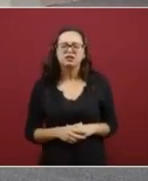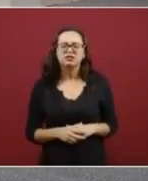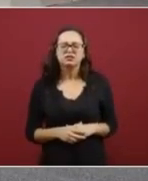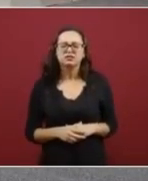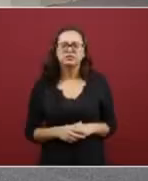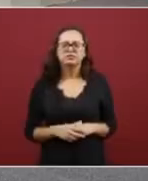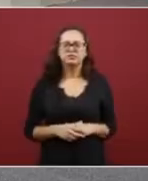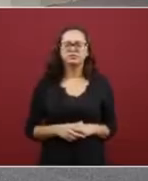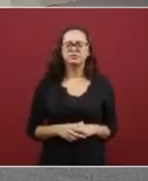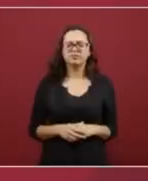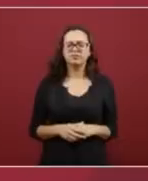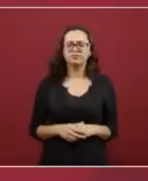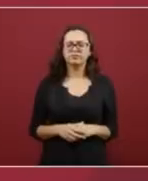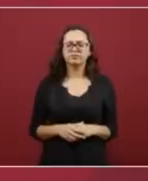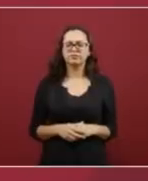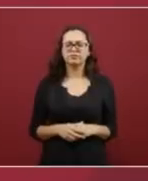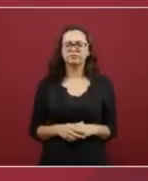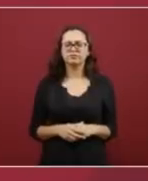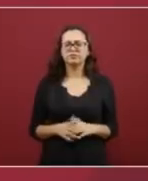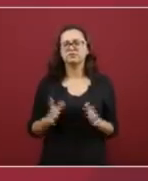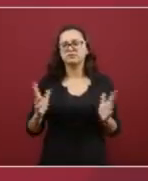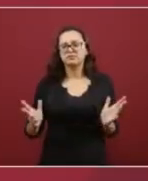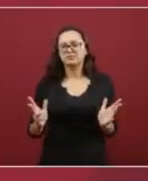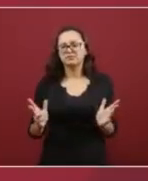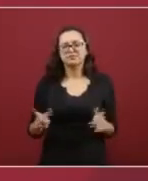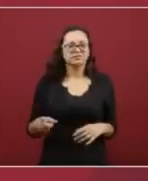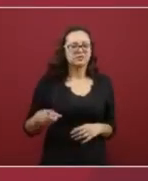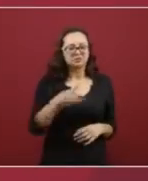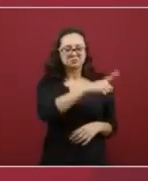Porque tenían desconfianza,